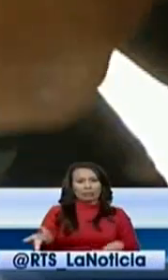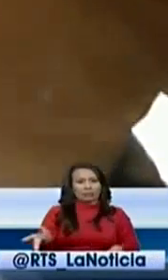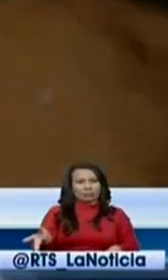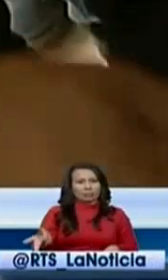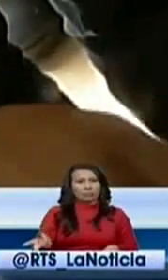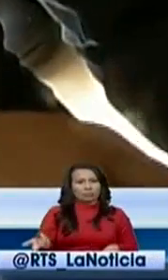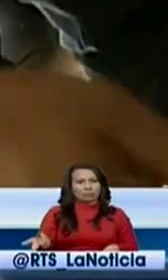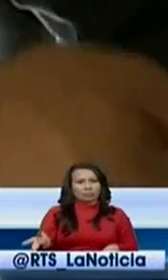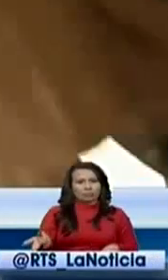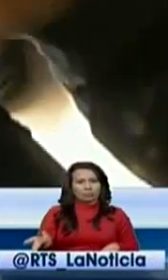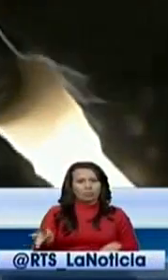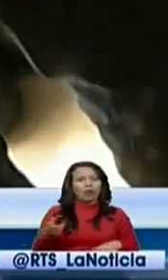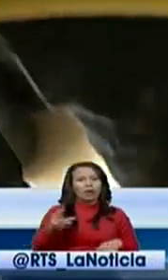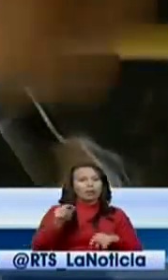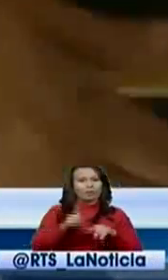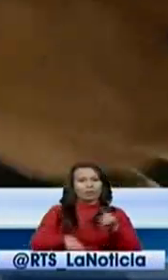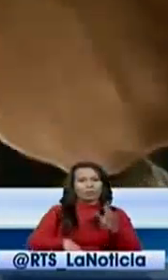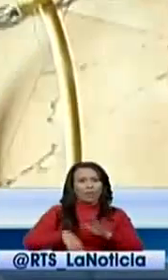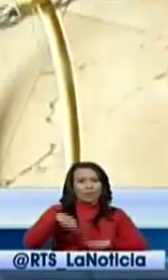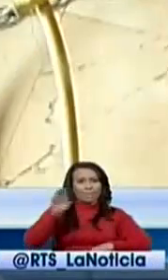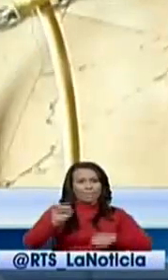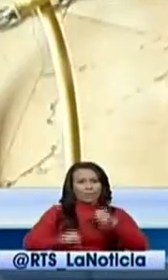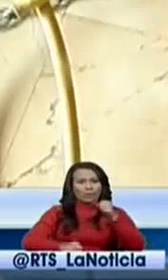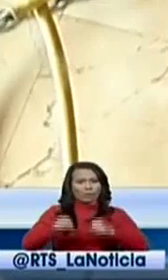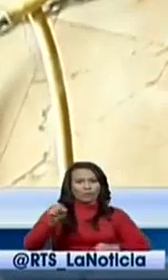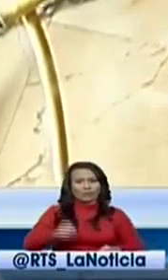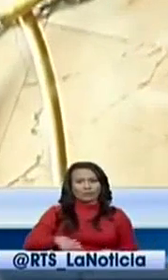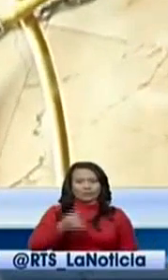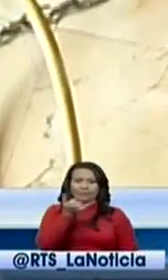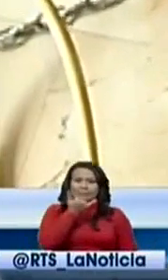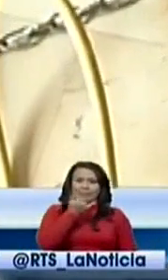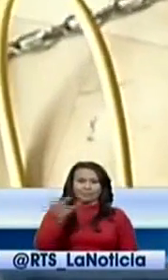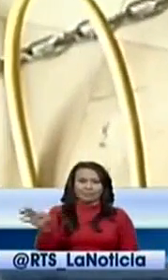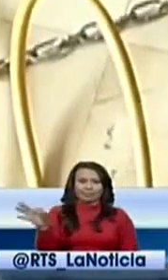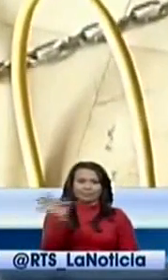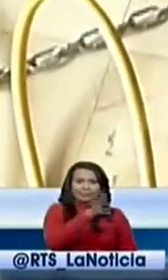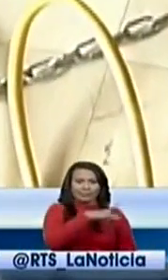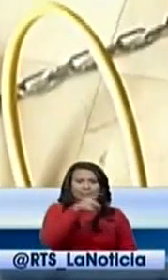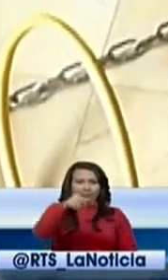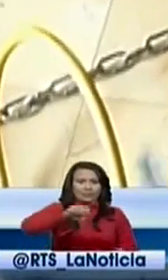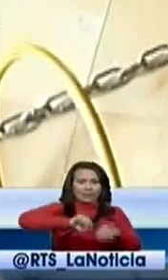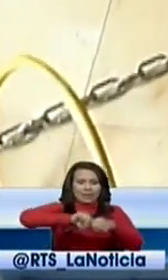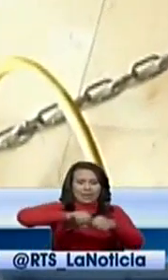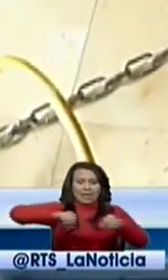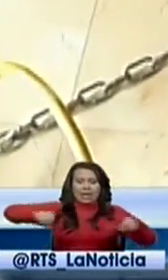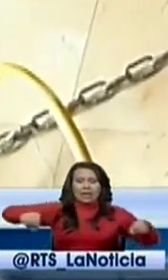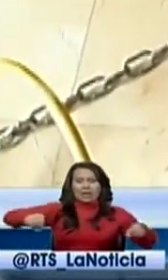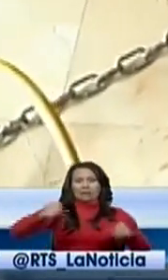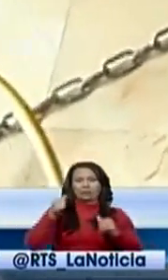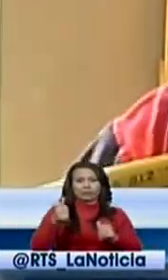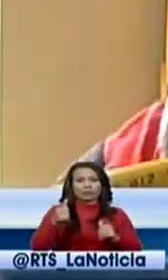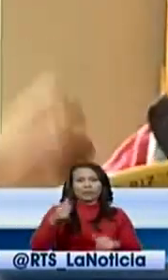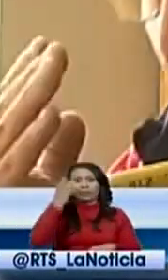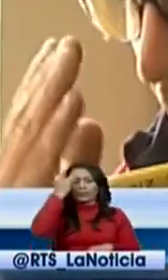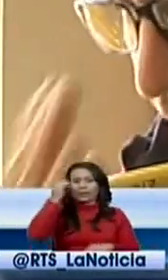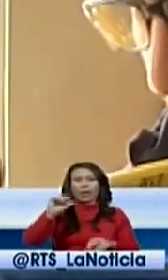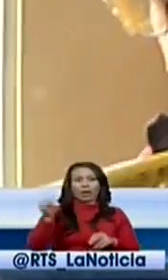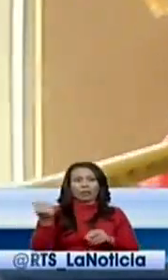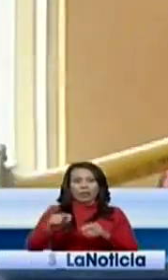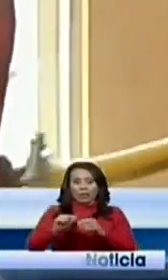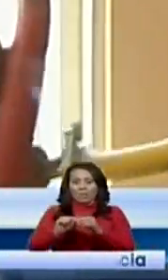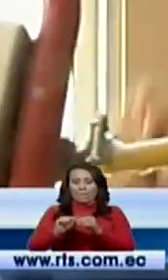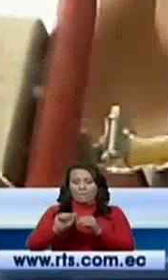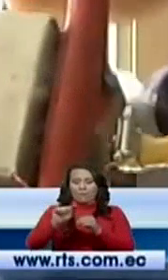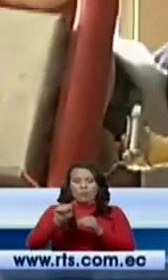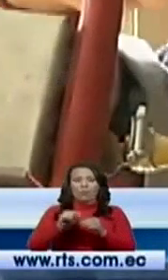tiene menos posibilidad de moverse. Eso es muy clave, porque finalmente todos los accidentes se trata de fugas, ya sea desde